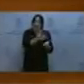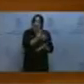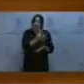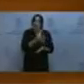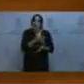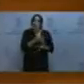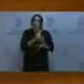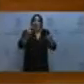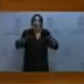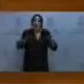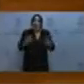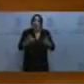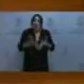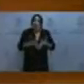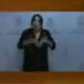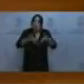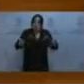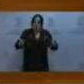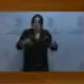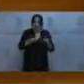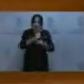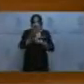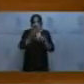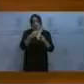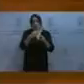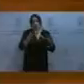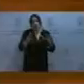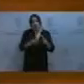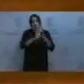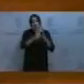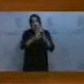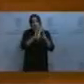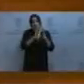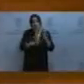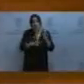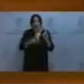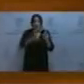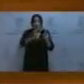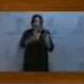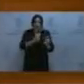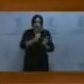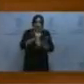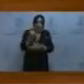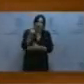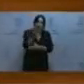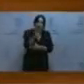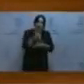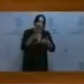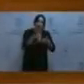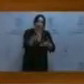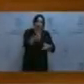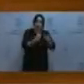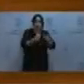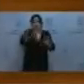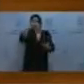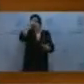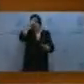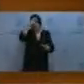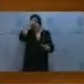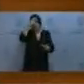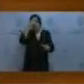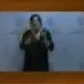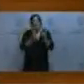las actuaciones en materia de política social que sirvan de apoyo, de ayuda a los afectados. Más